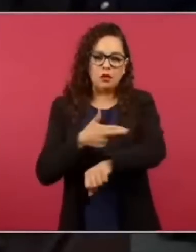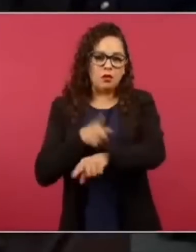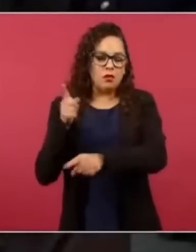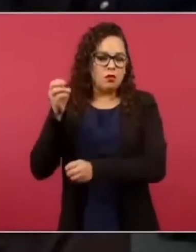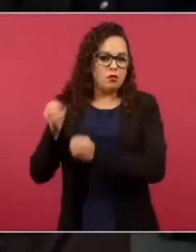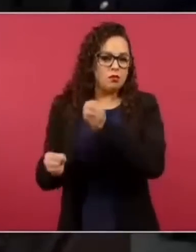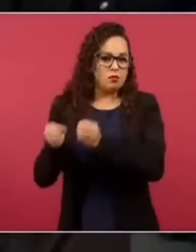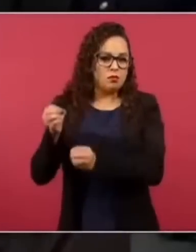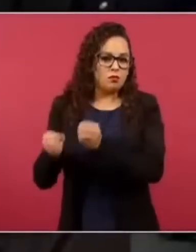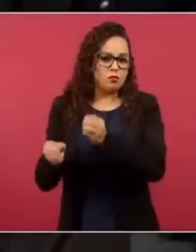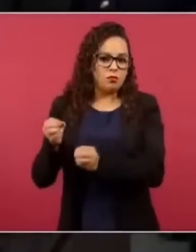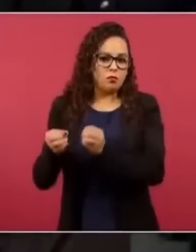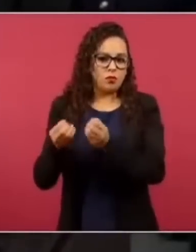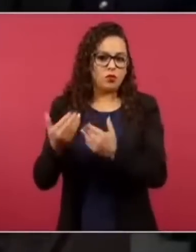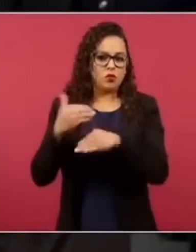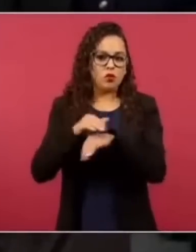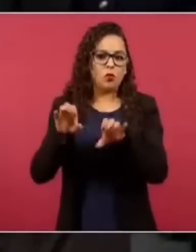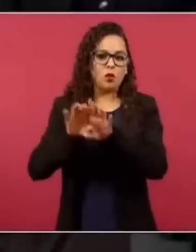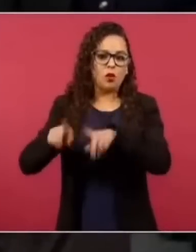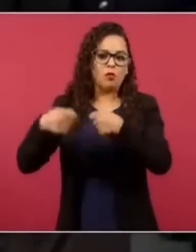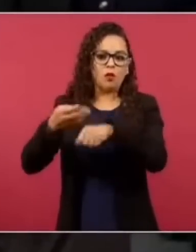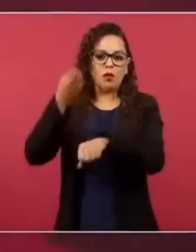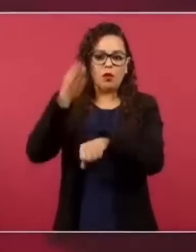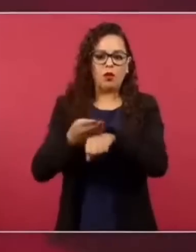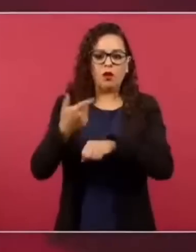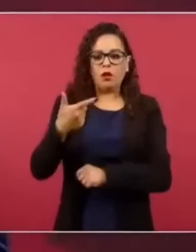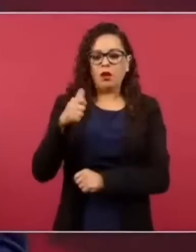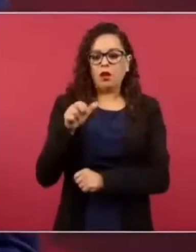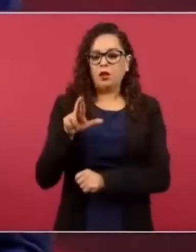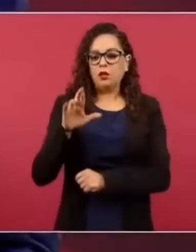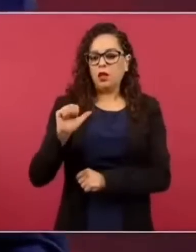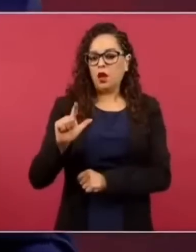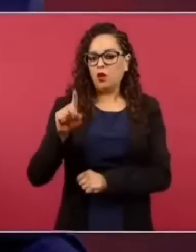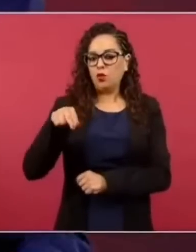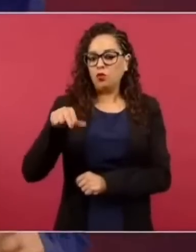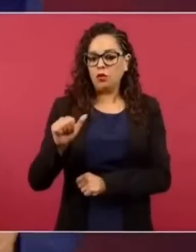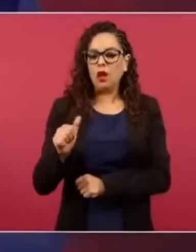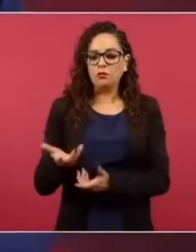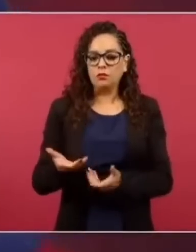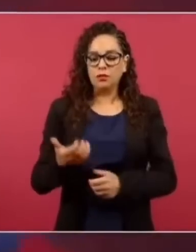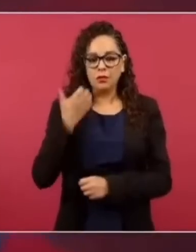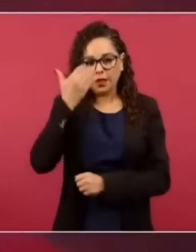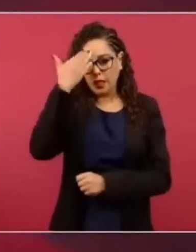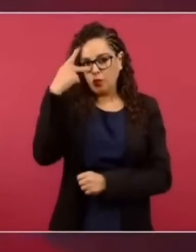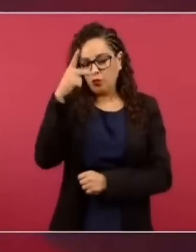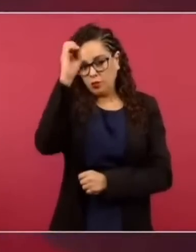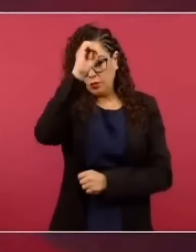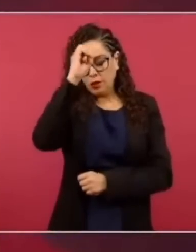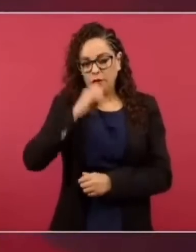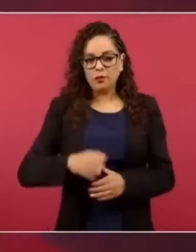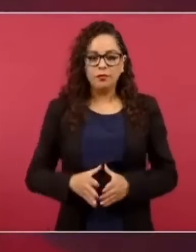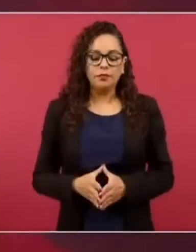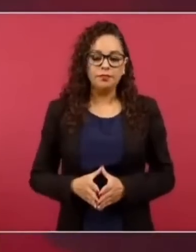el tema de la condena a García Luna? Yo creo que es